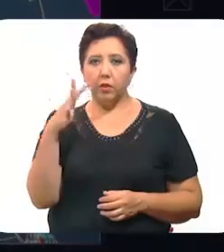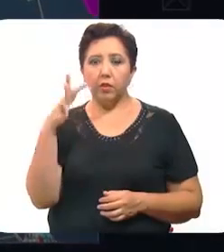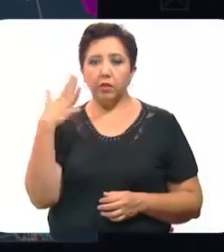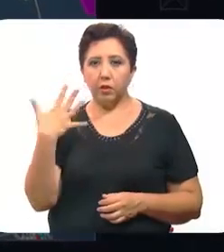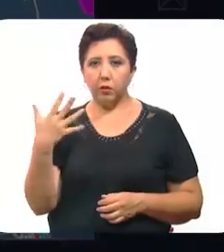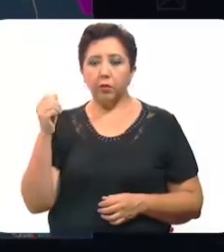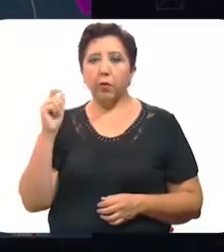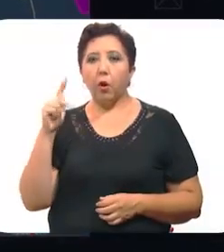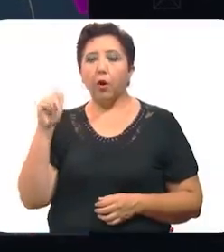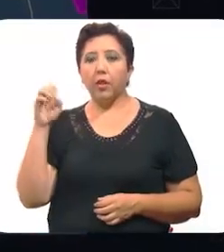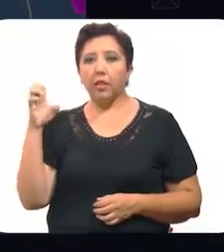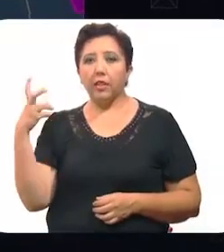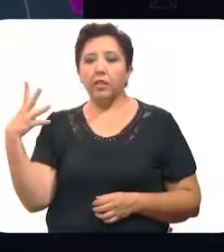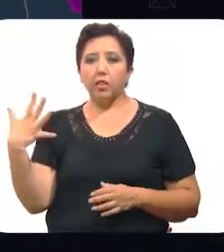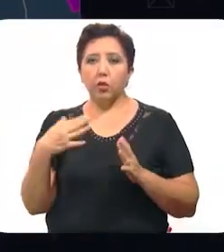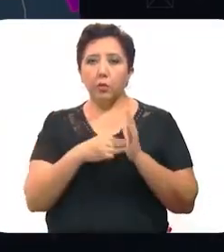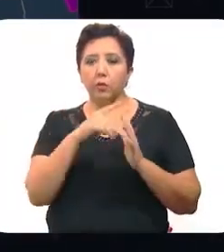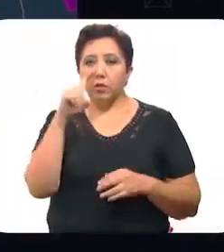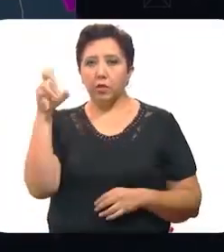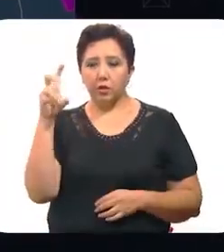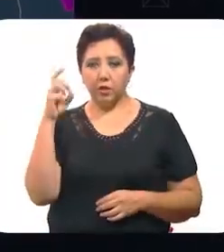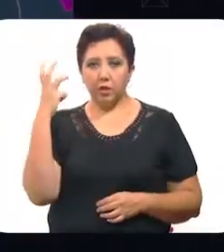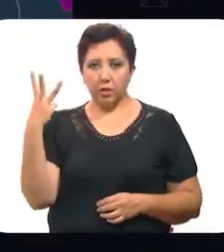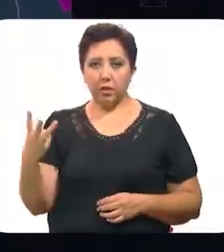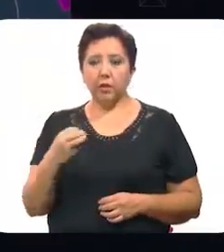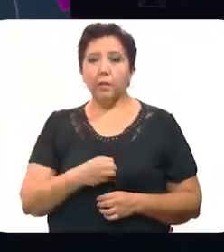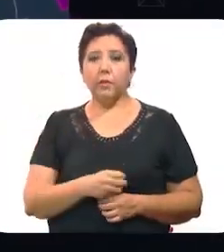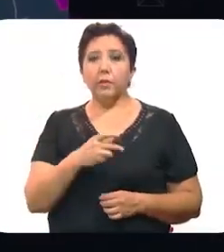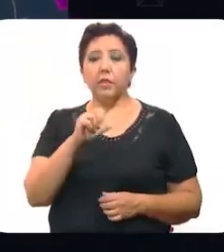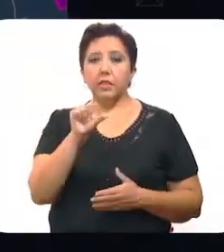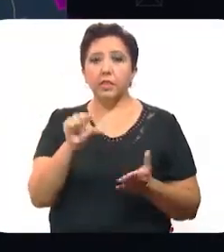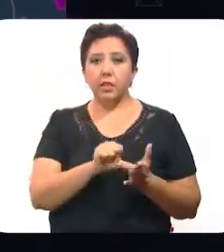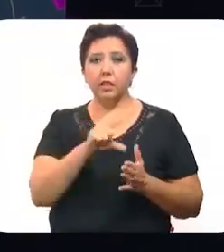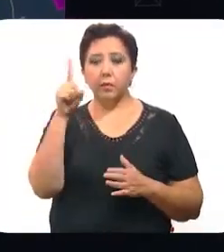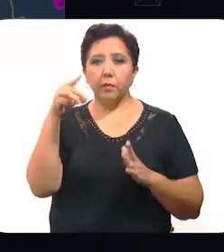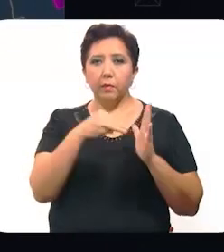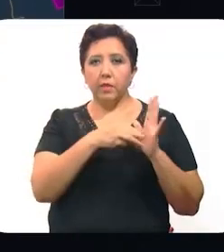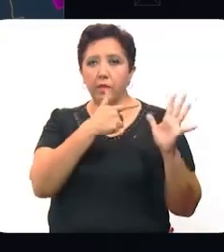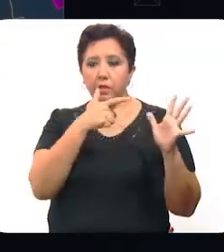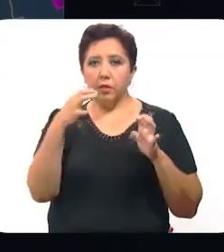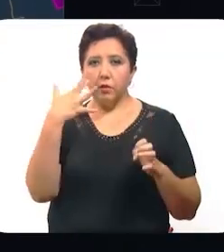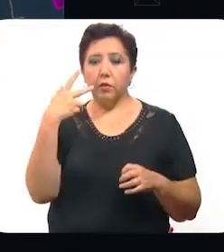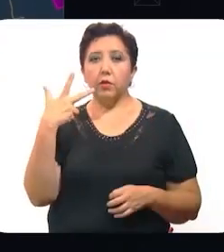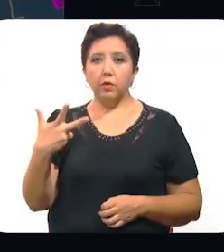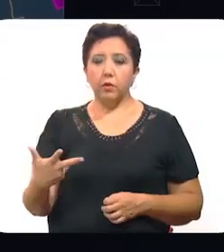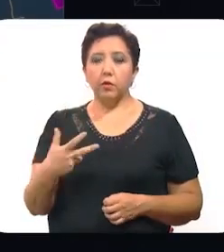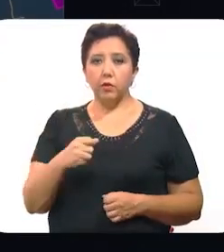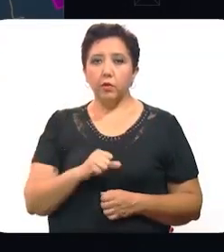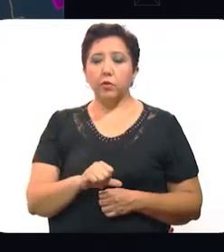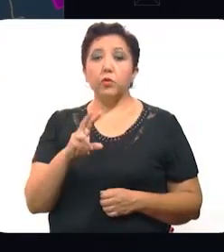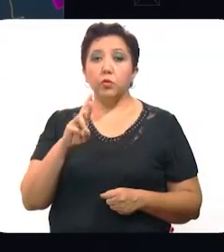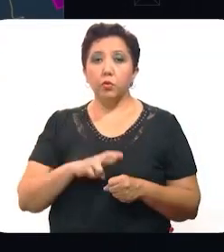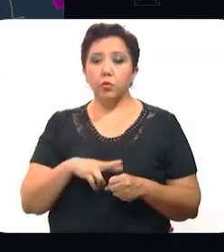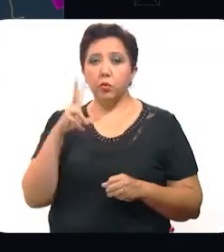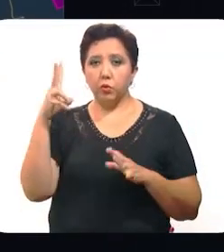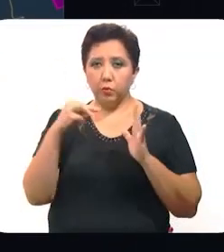5.445, en la zona oriente 5.133, en la zona centro 1.758, en la zona